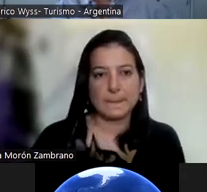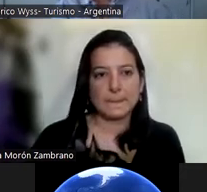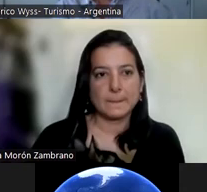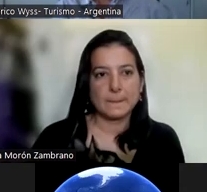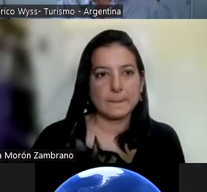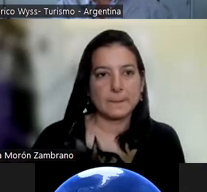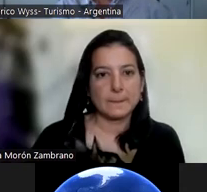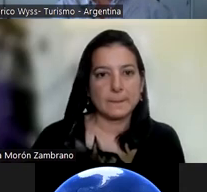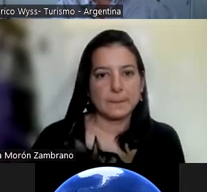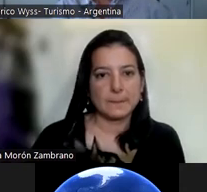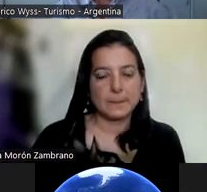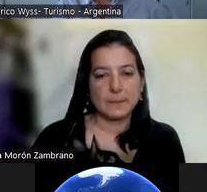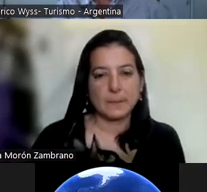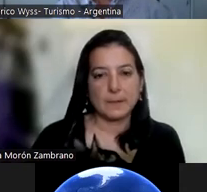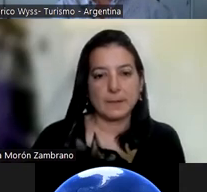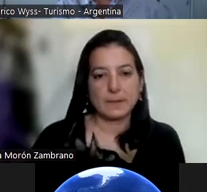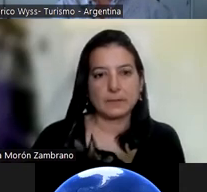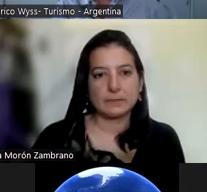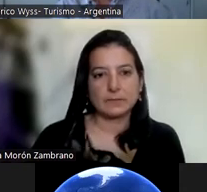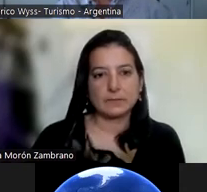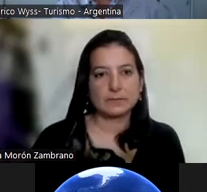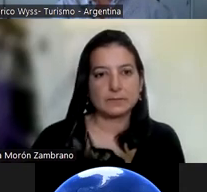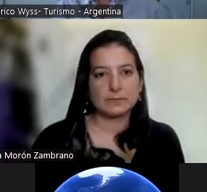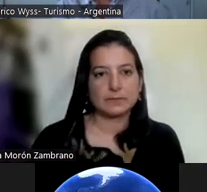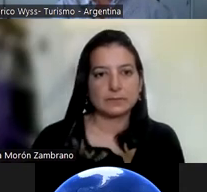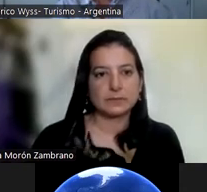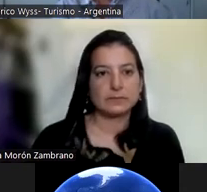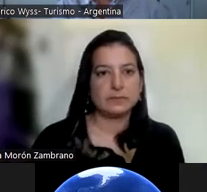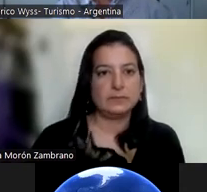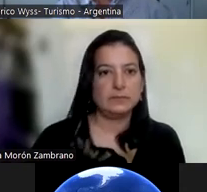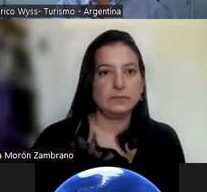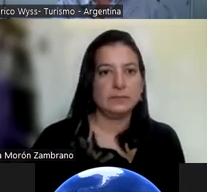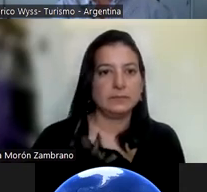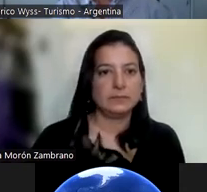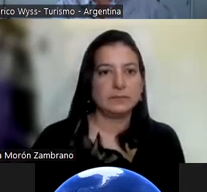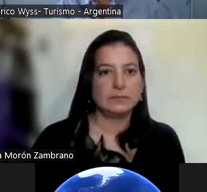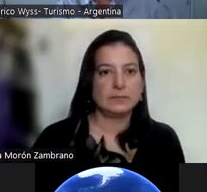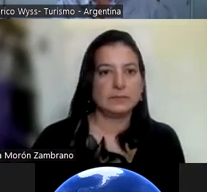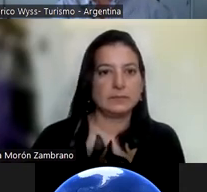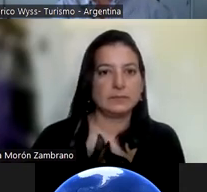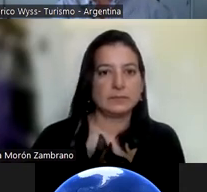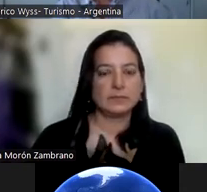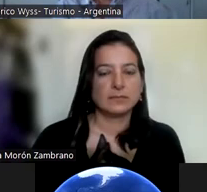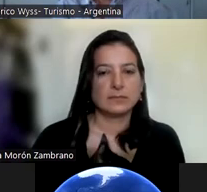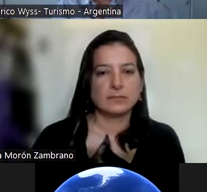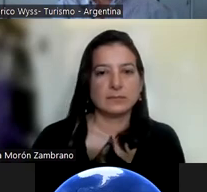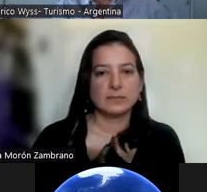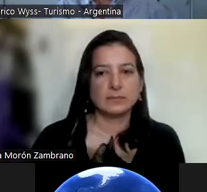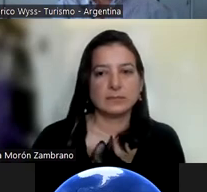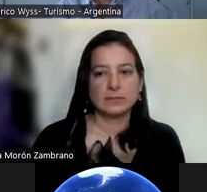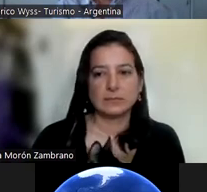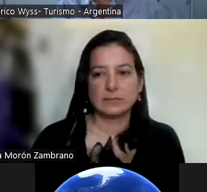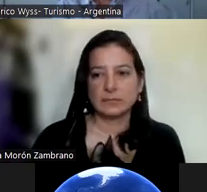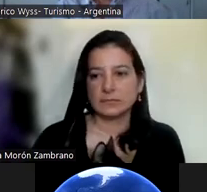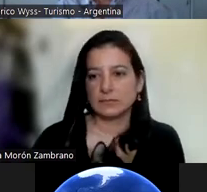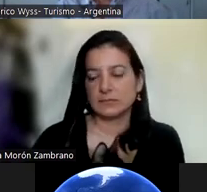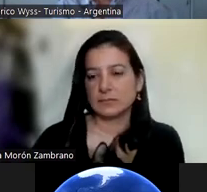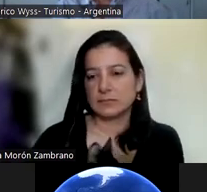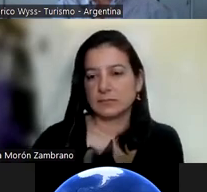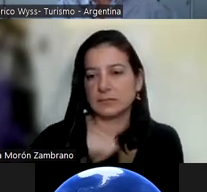de cada uno de los países y que gracias a esta la tecnología que hoy podemos estar todos en las reuniones